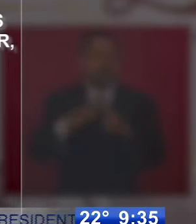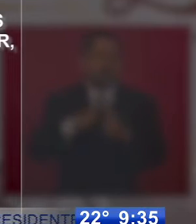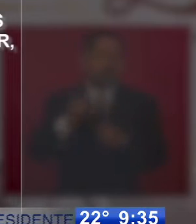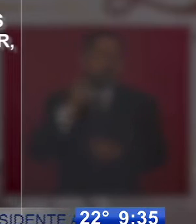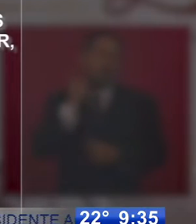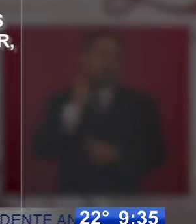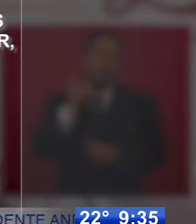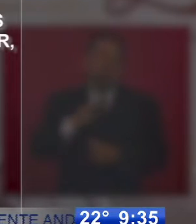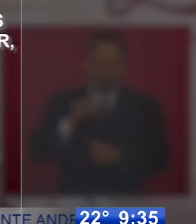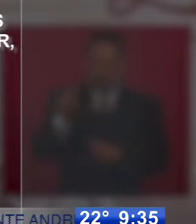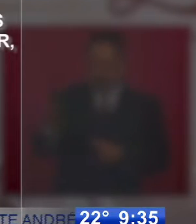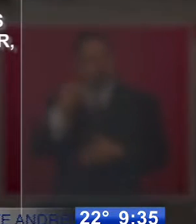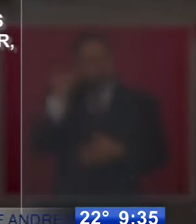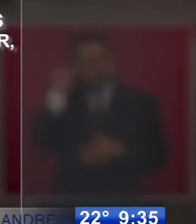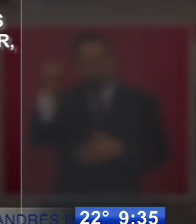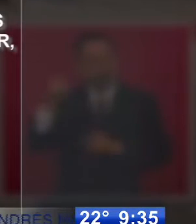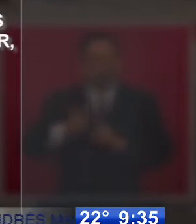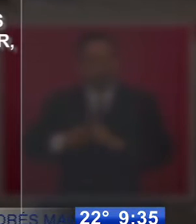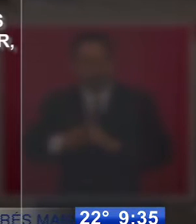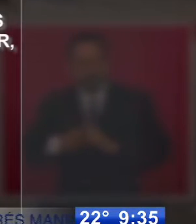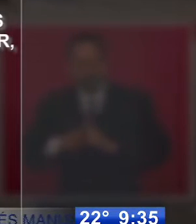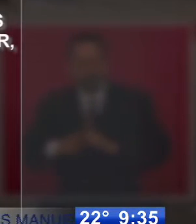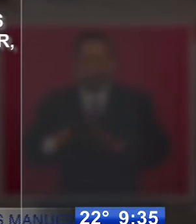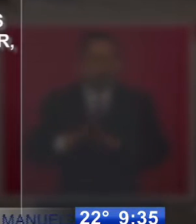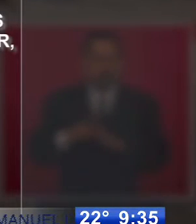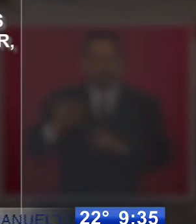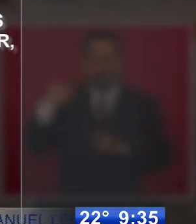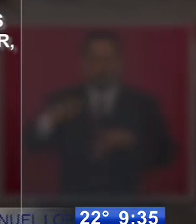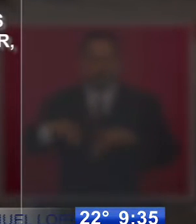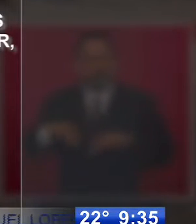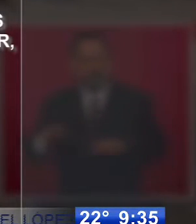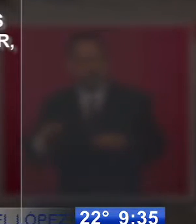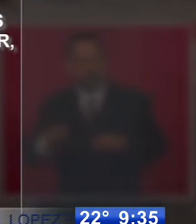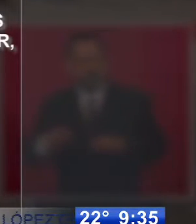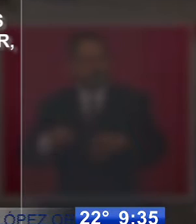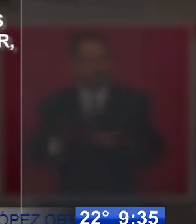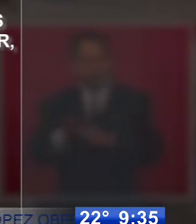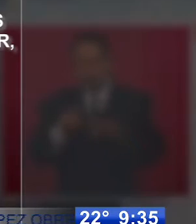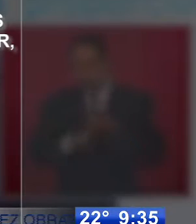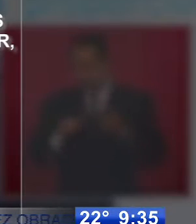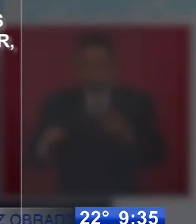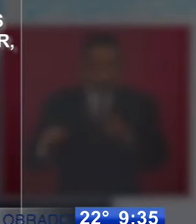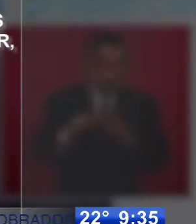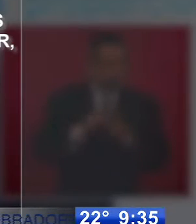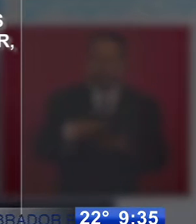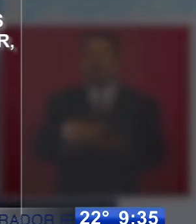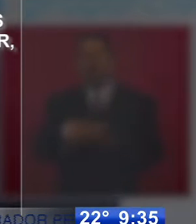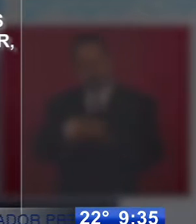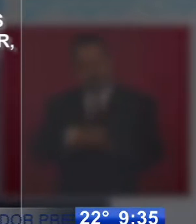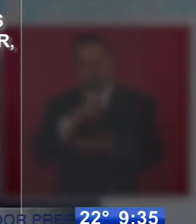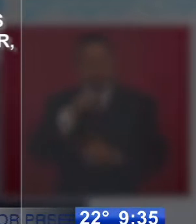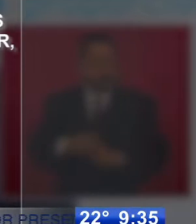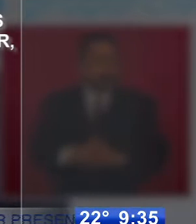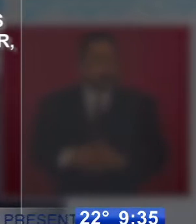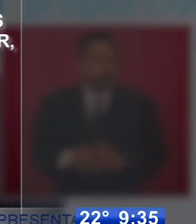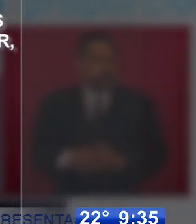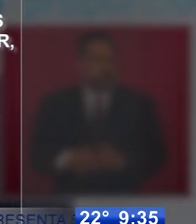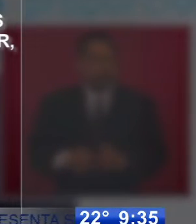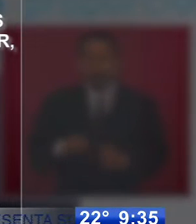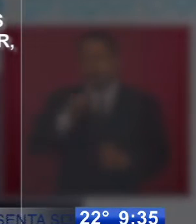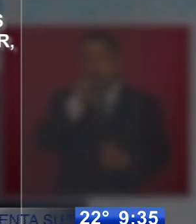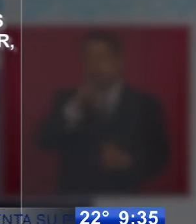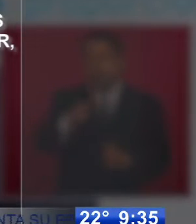instituto nacional electoral y de consultas tendría siete consejeros elegidos por voto popular de una lista de